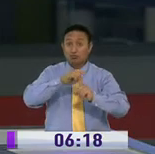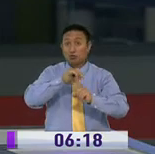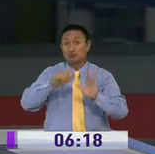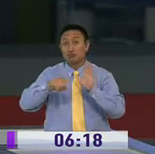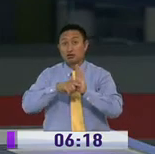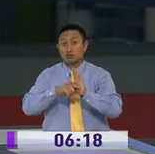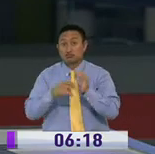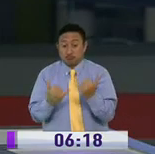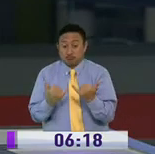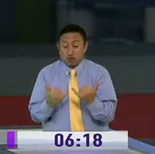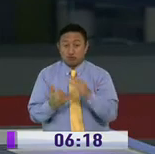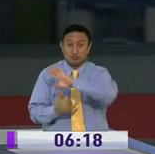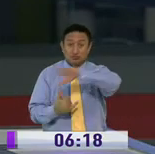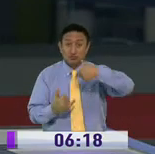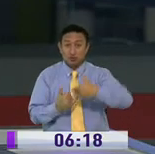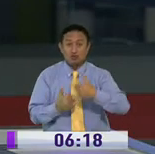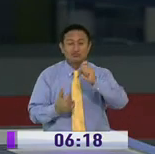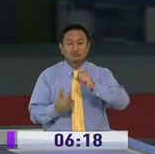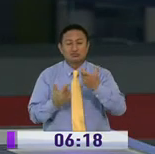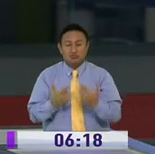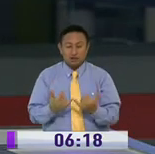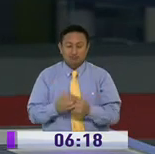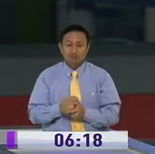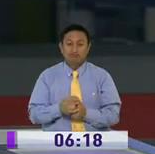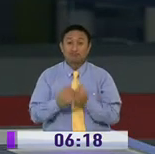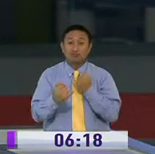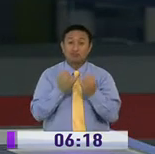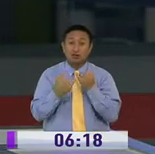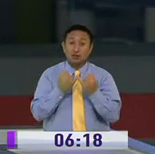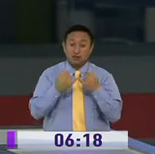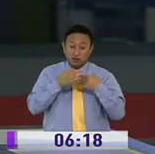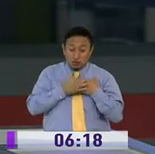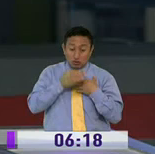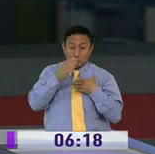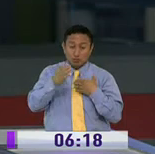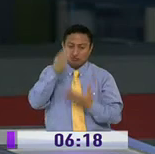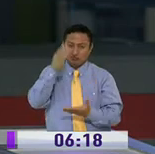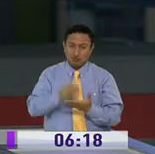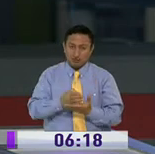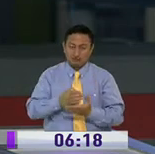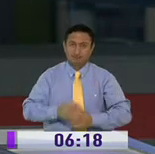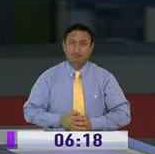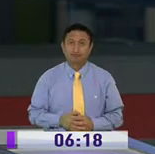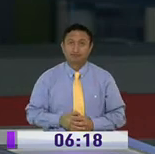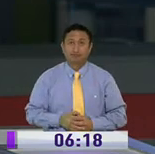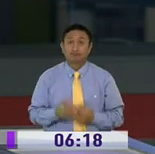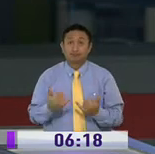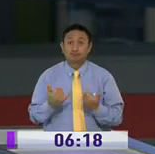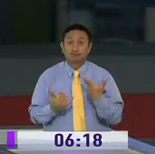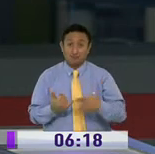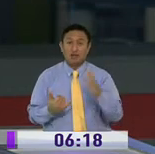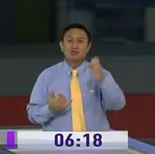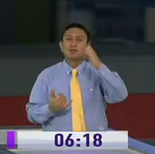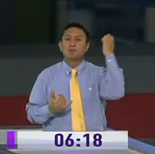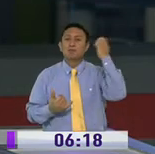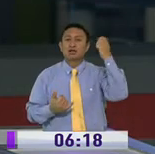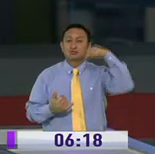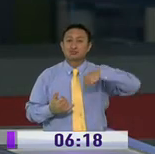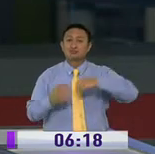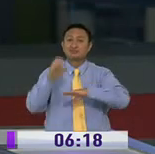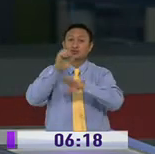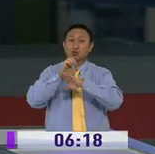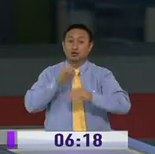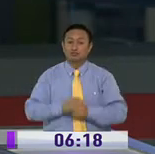ahora todos estamos deseando, que es combatir y retener este COVID-19. Y en medio de la emergencia sanitaria que vive el